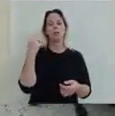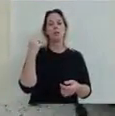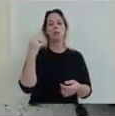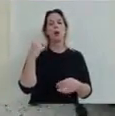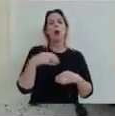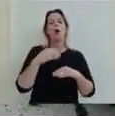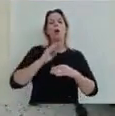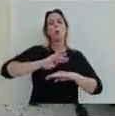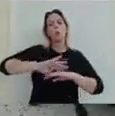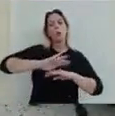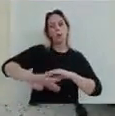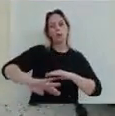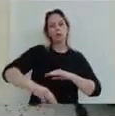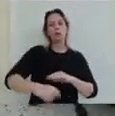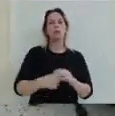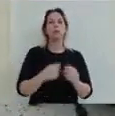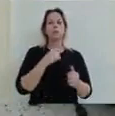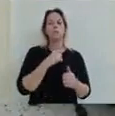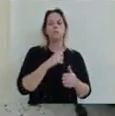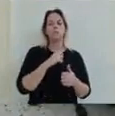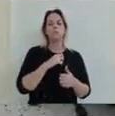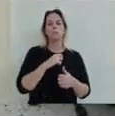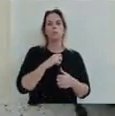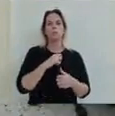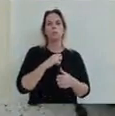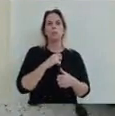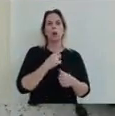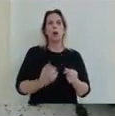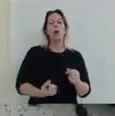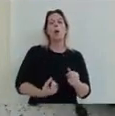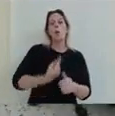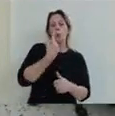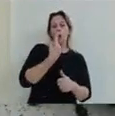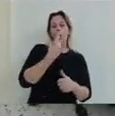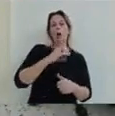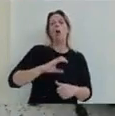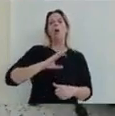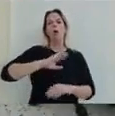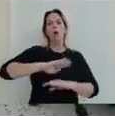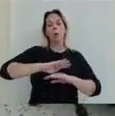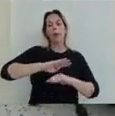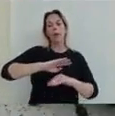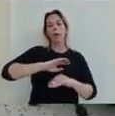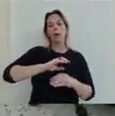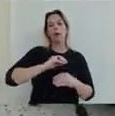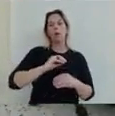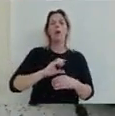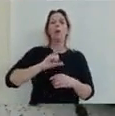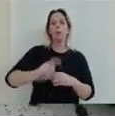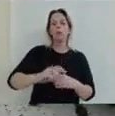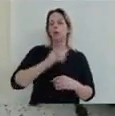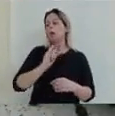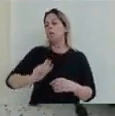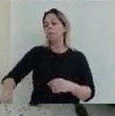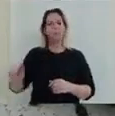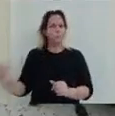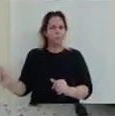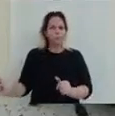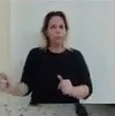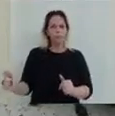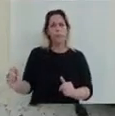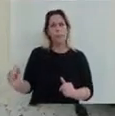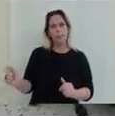6.473.000 pesos, la primera de las cuales se habría recibido en el mes de abril. Que estos fondos especiales tienen un destino específico y